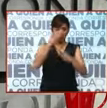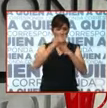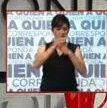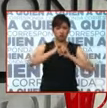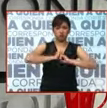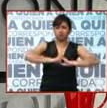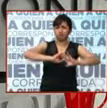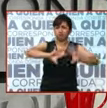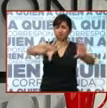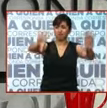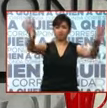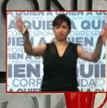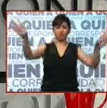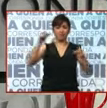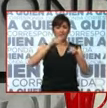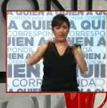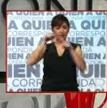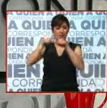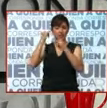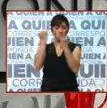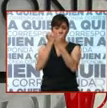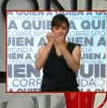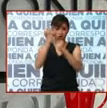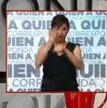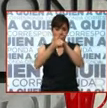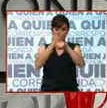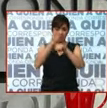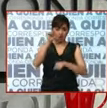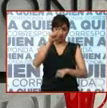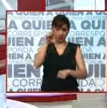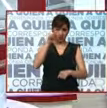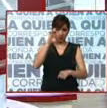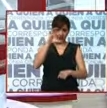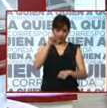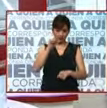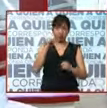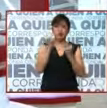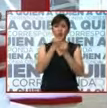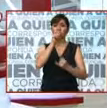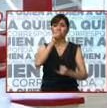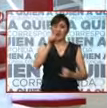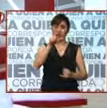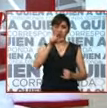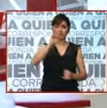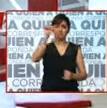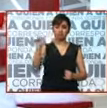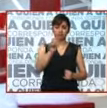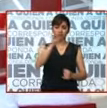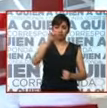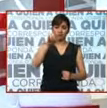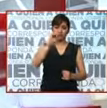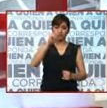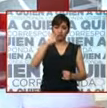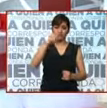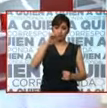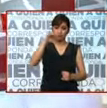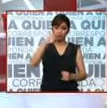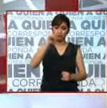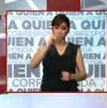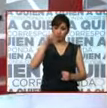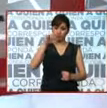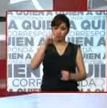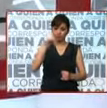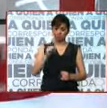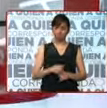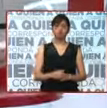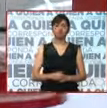República y más allá de las fronteras. Saludamos a Azteca América, que es tu casa. Mi Twitter está en pantalla, arroba Jorge Garralda. Hola, Valencia, ¿cómo estás? Florecilla,